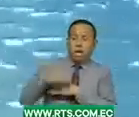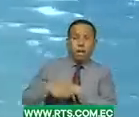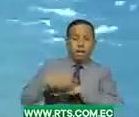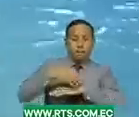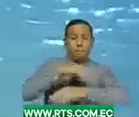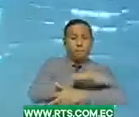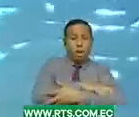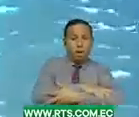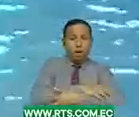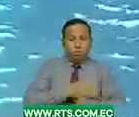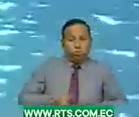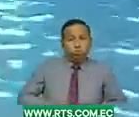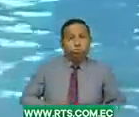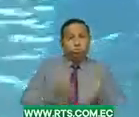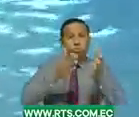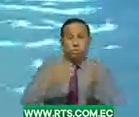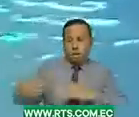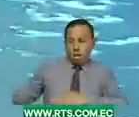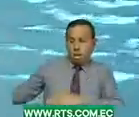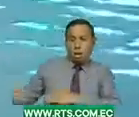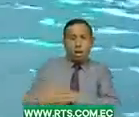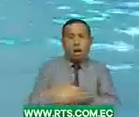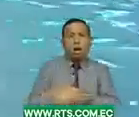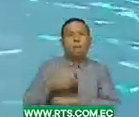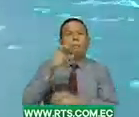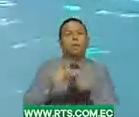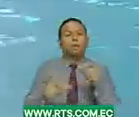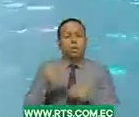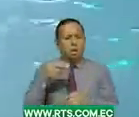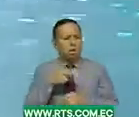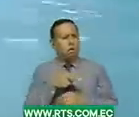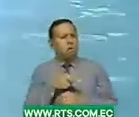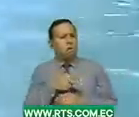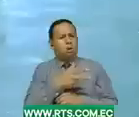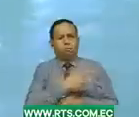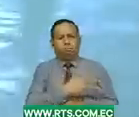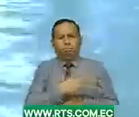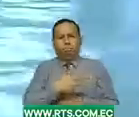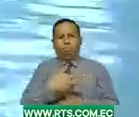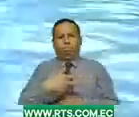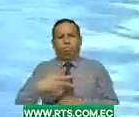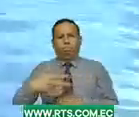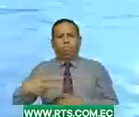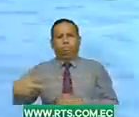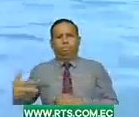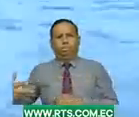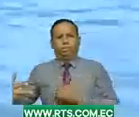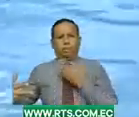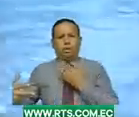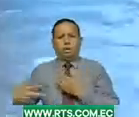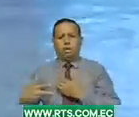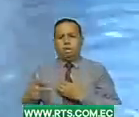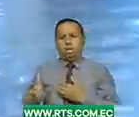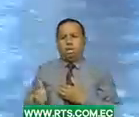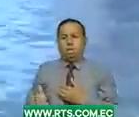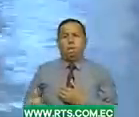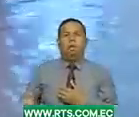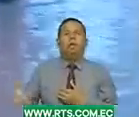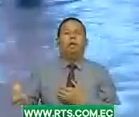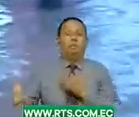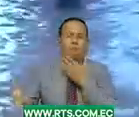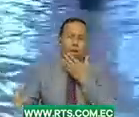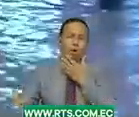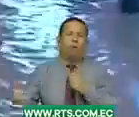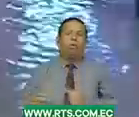¿Y qué es lo que están haciendo algunas de las personas? Es retrocediendo por Juan Montalvo, que es unidireccional, y prefieren precisamente evitarse este